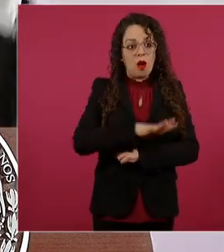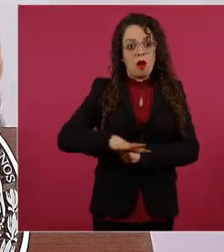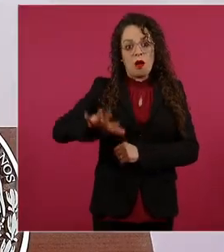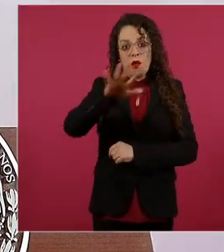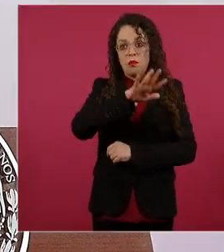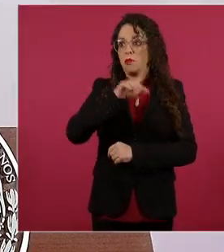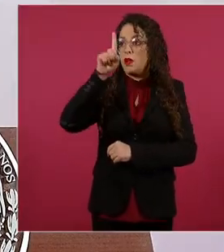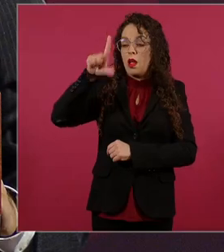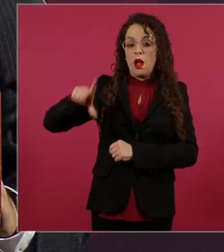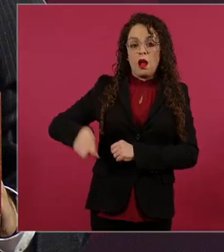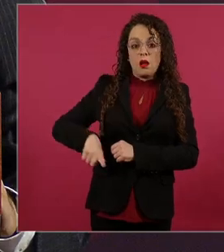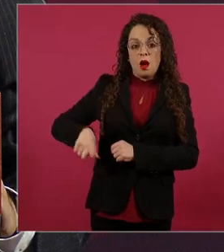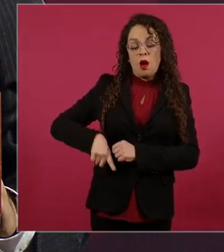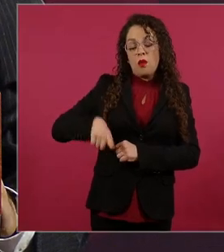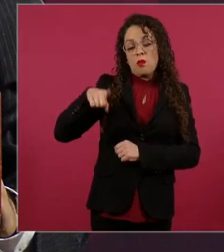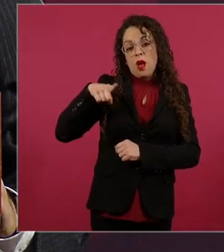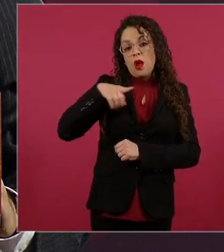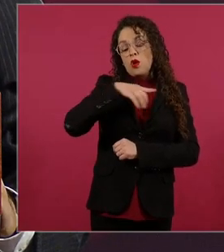Cuba